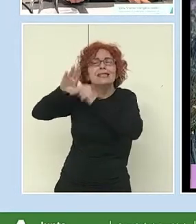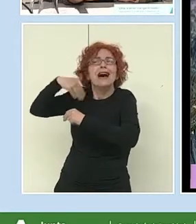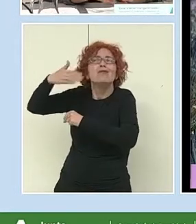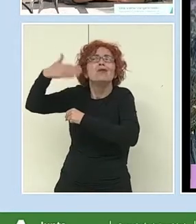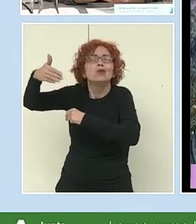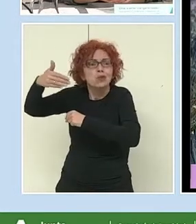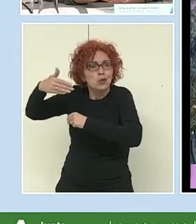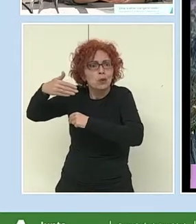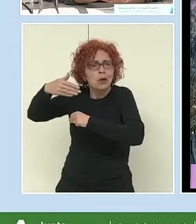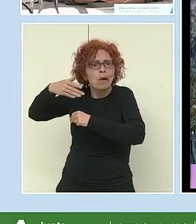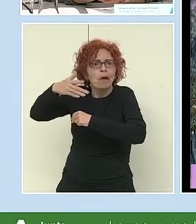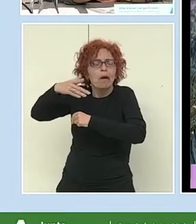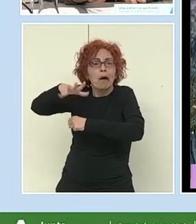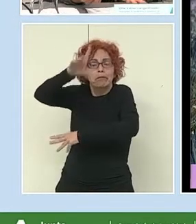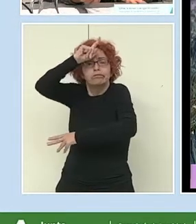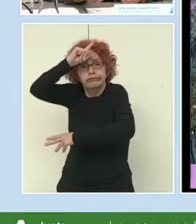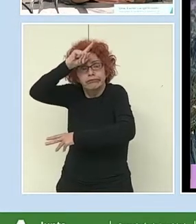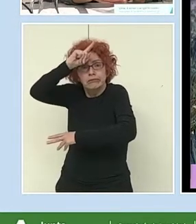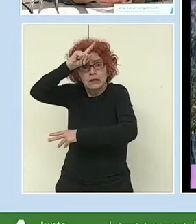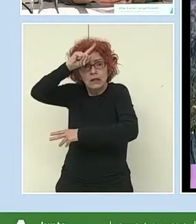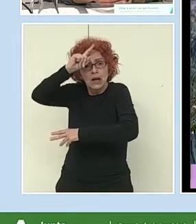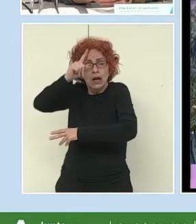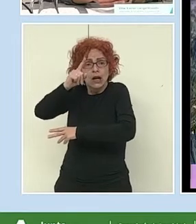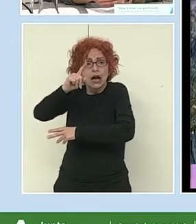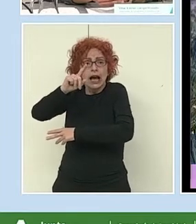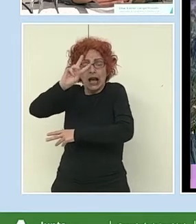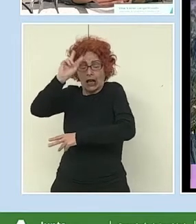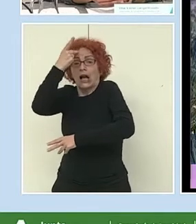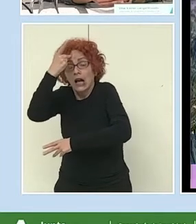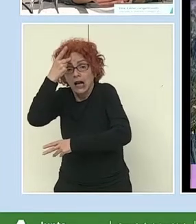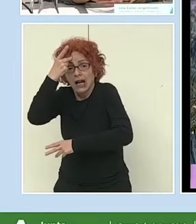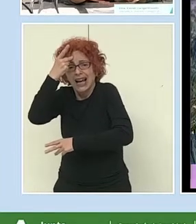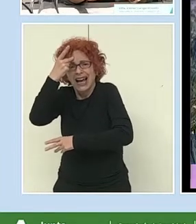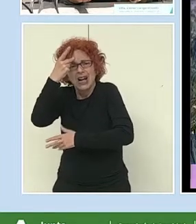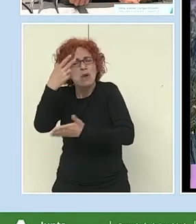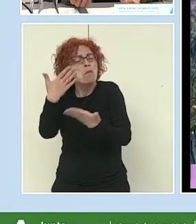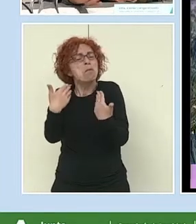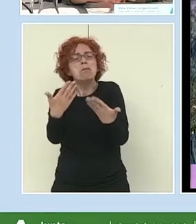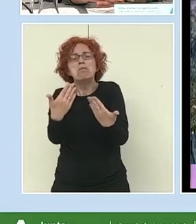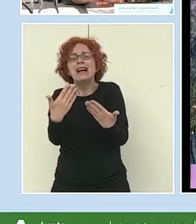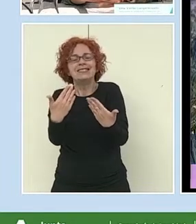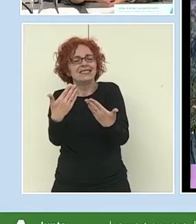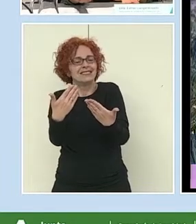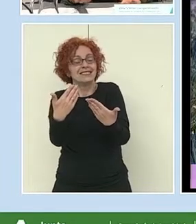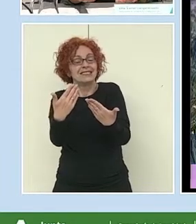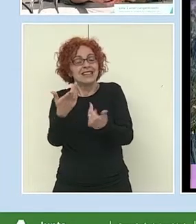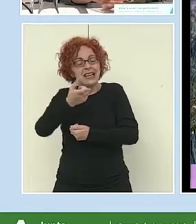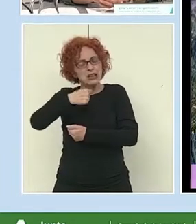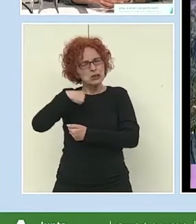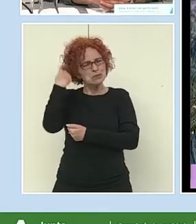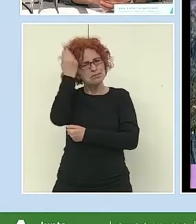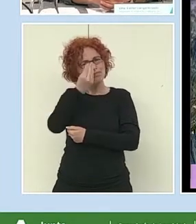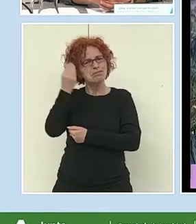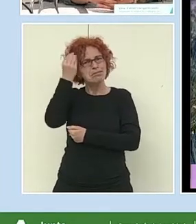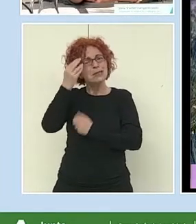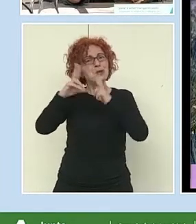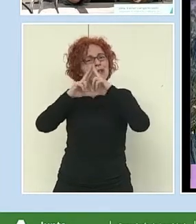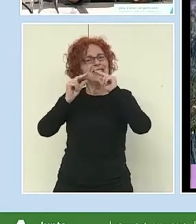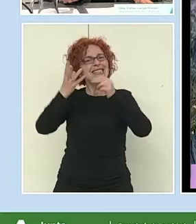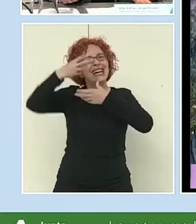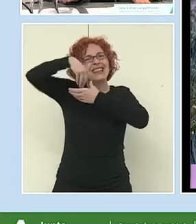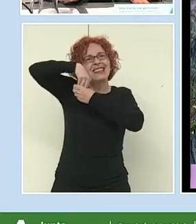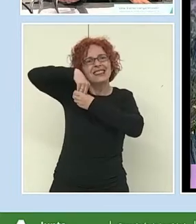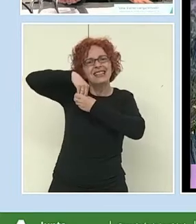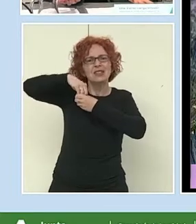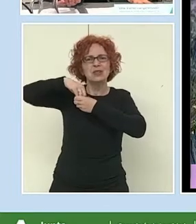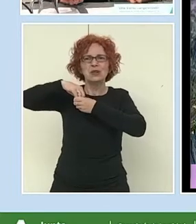al principio una especialidad. Porque yo creo que estudiar una carrera técnica